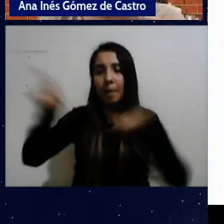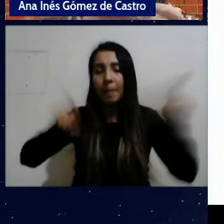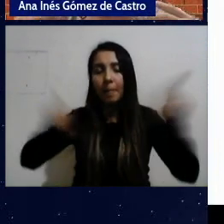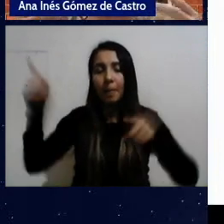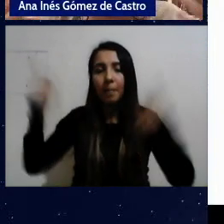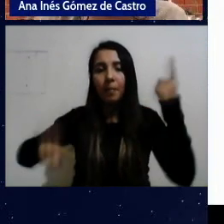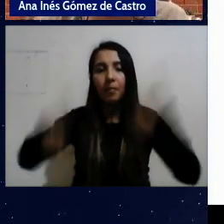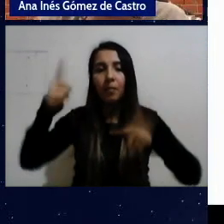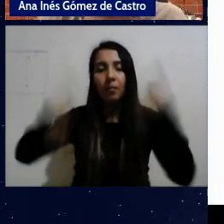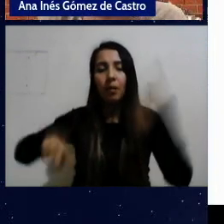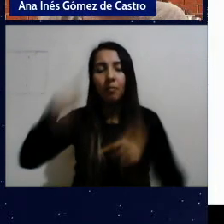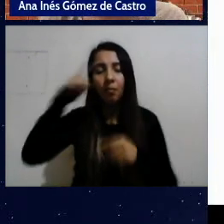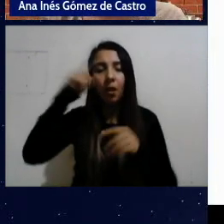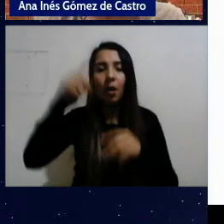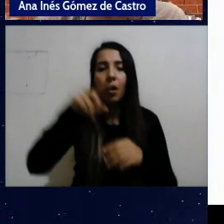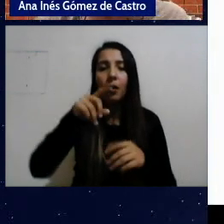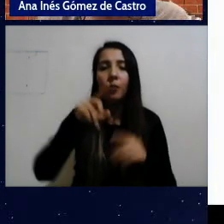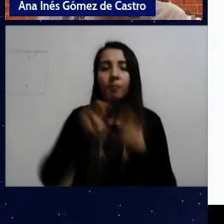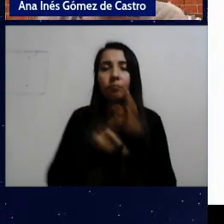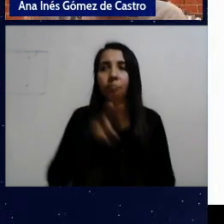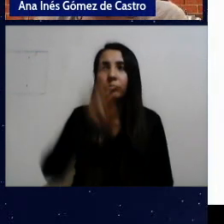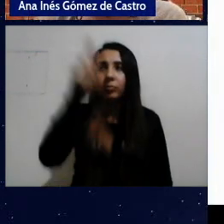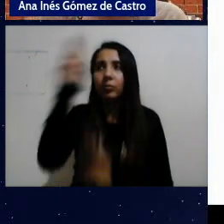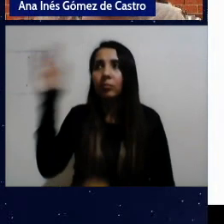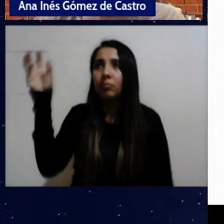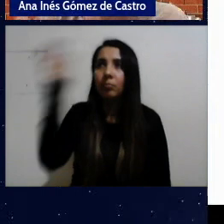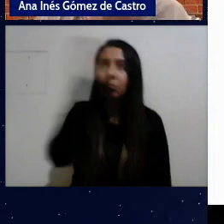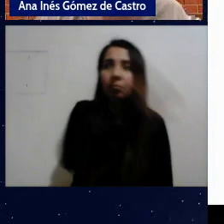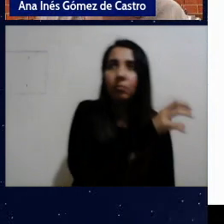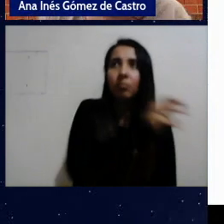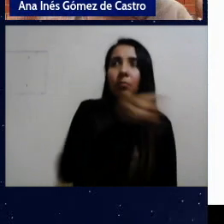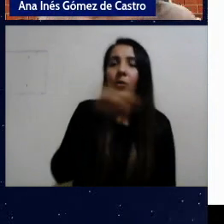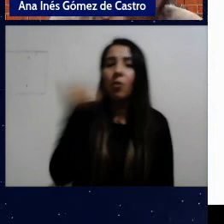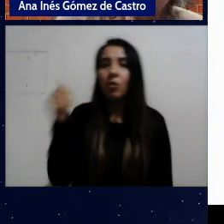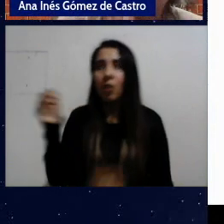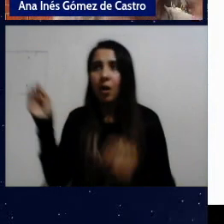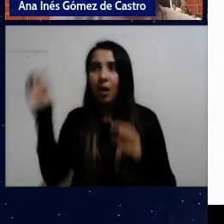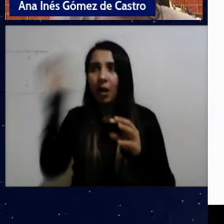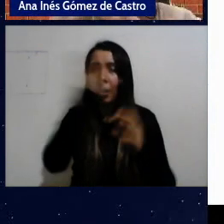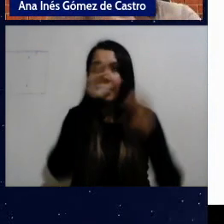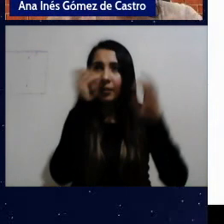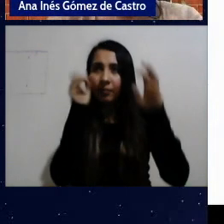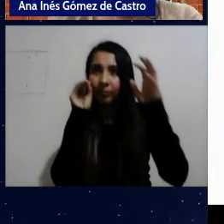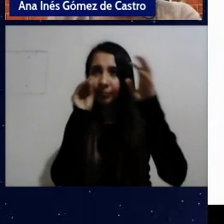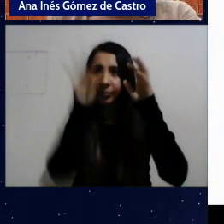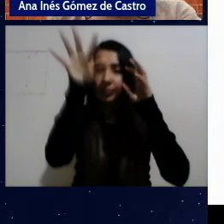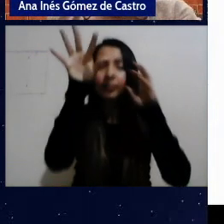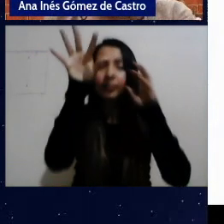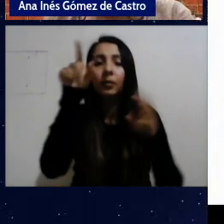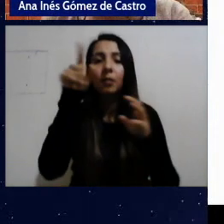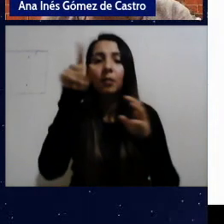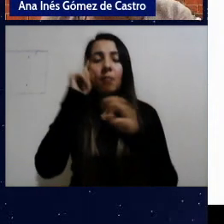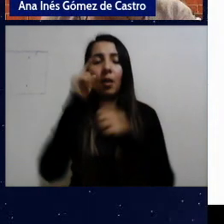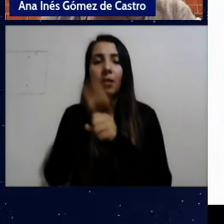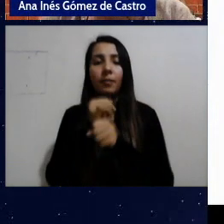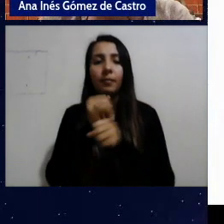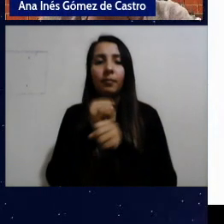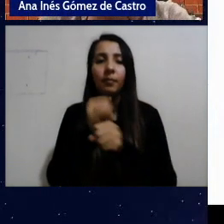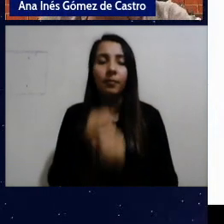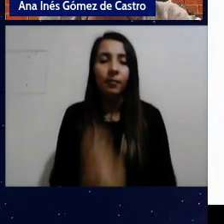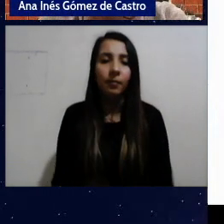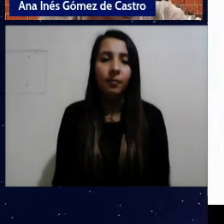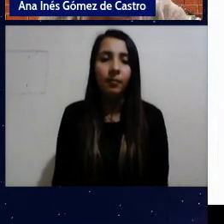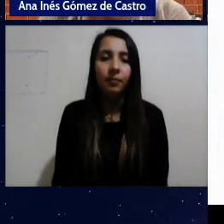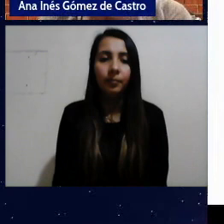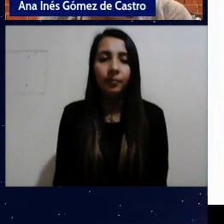para enviar misiones para cada cometa que pase, ir detrás de él para medir la glicina, ¿no? Es